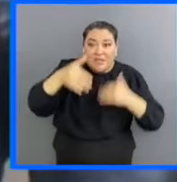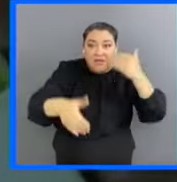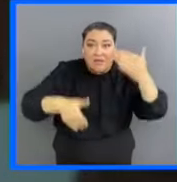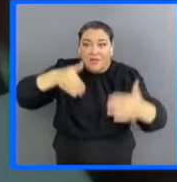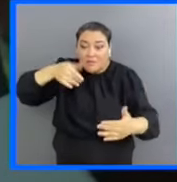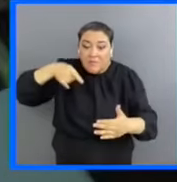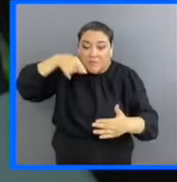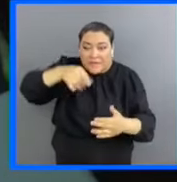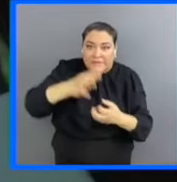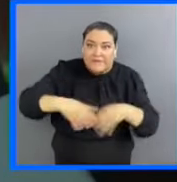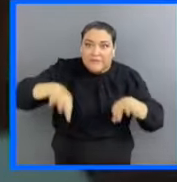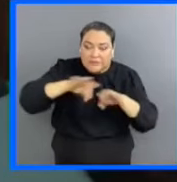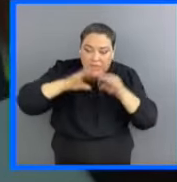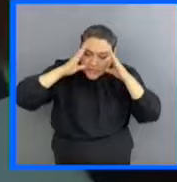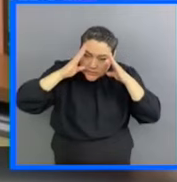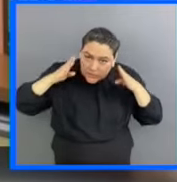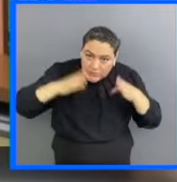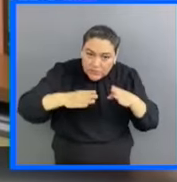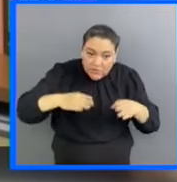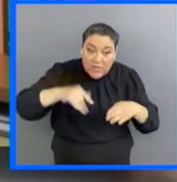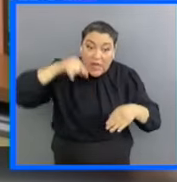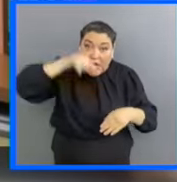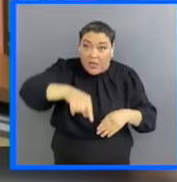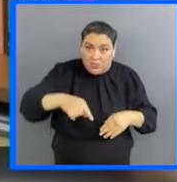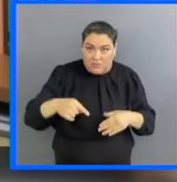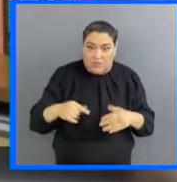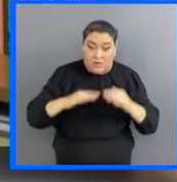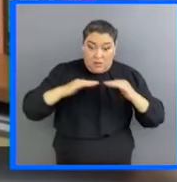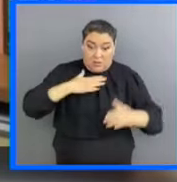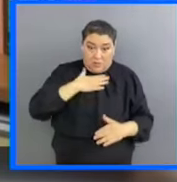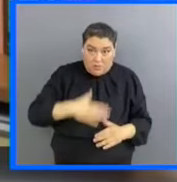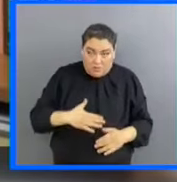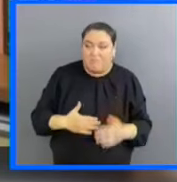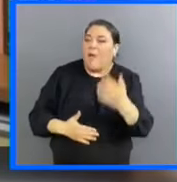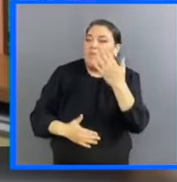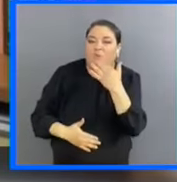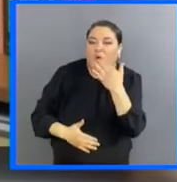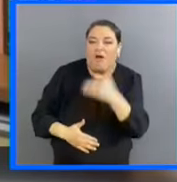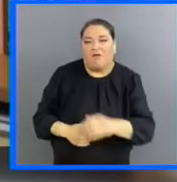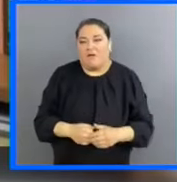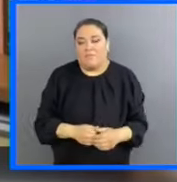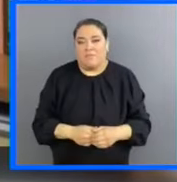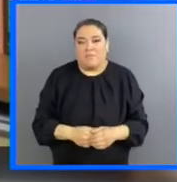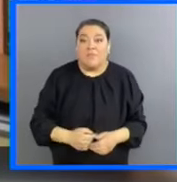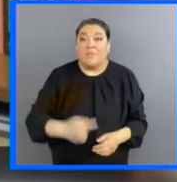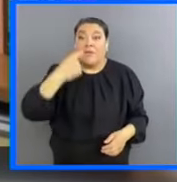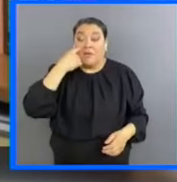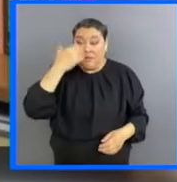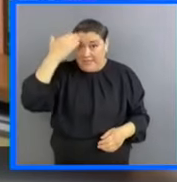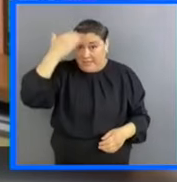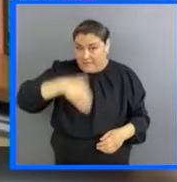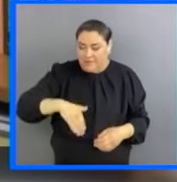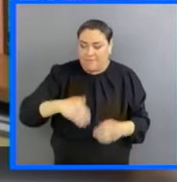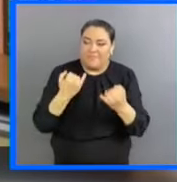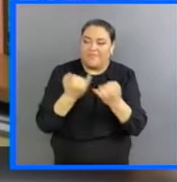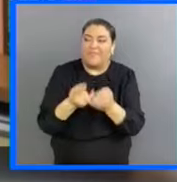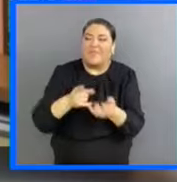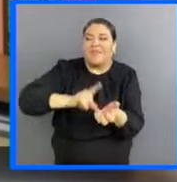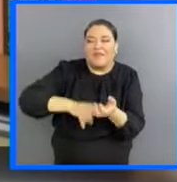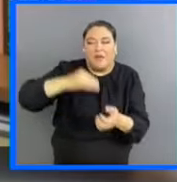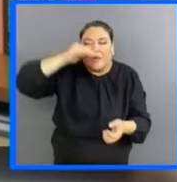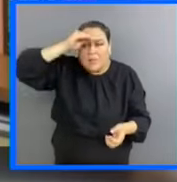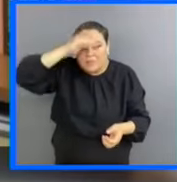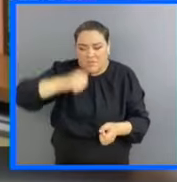tanto, no son neutrales. La pretensión o la suposición de que